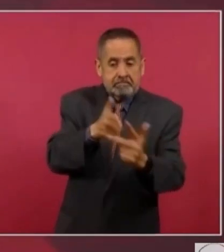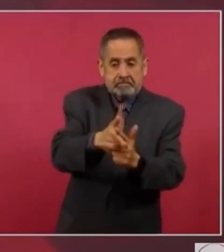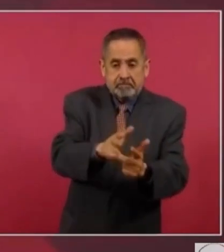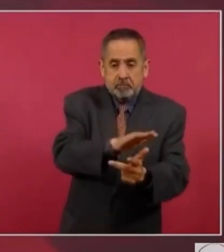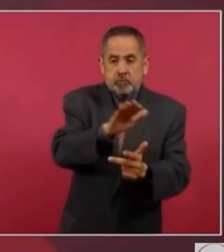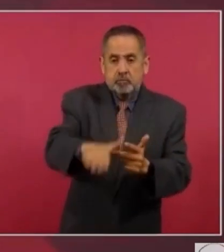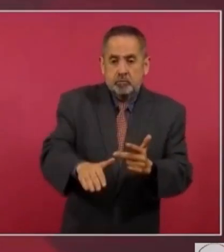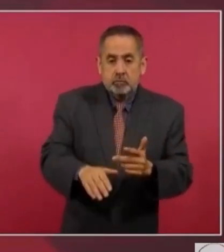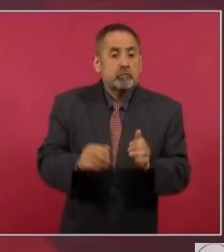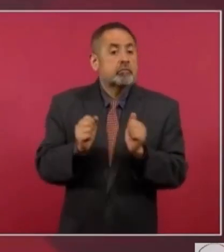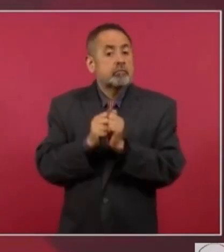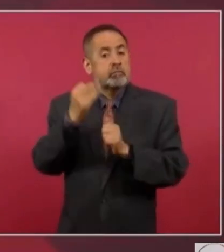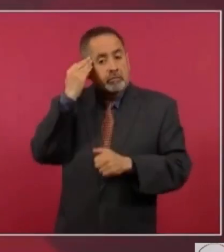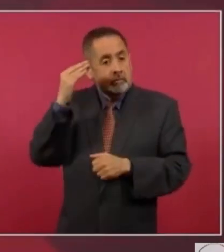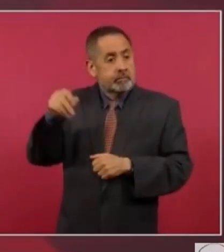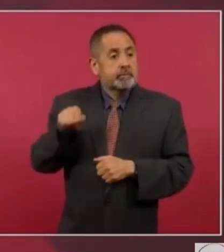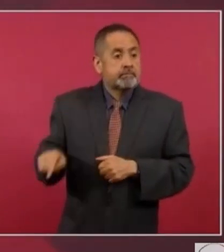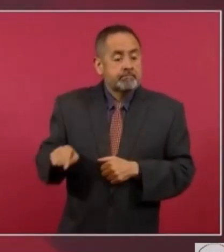fue con Calderón